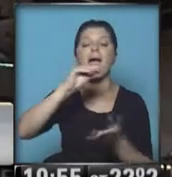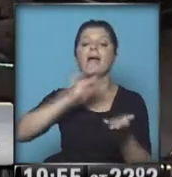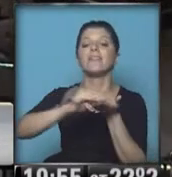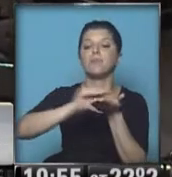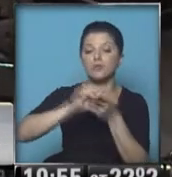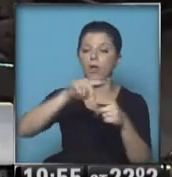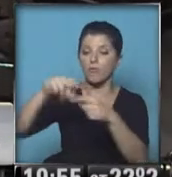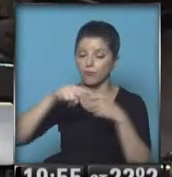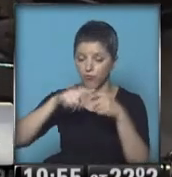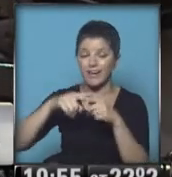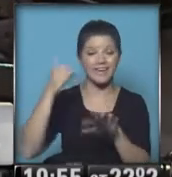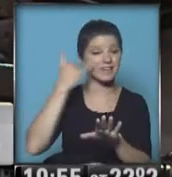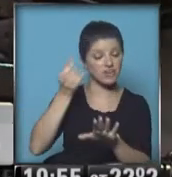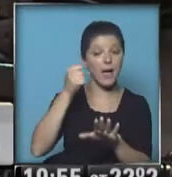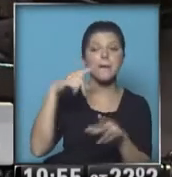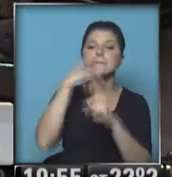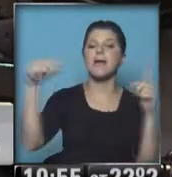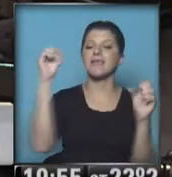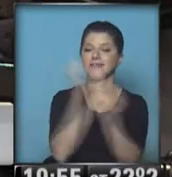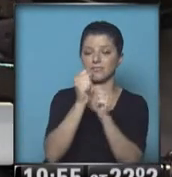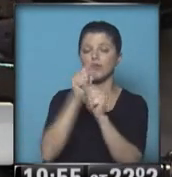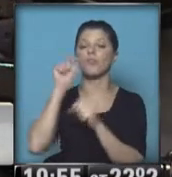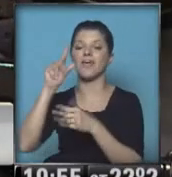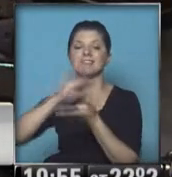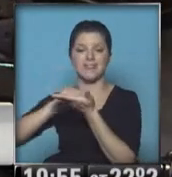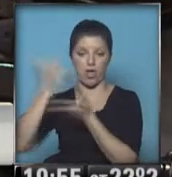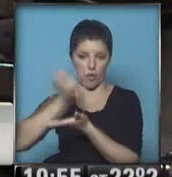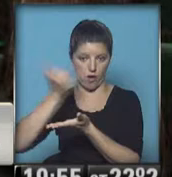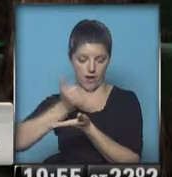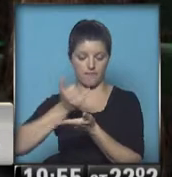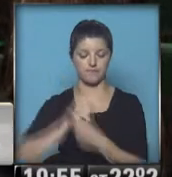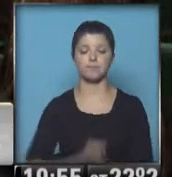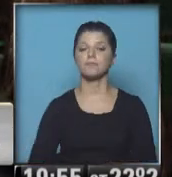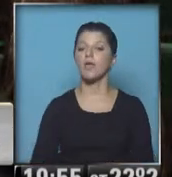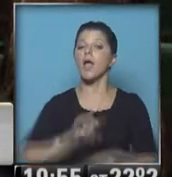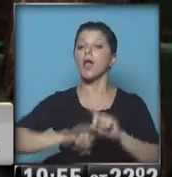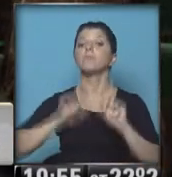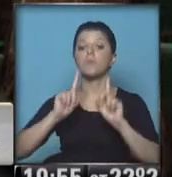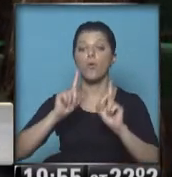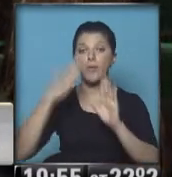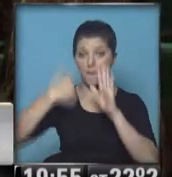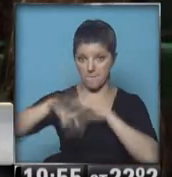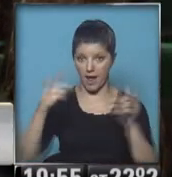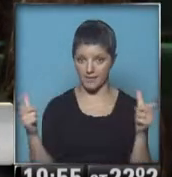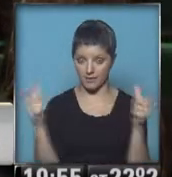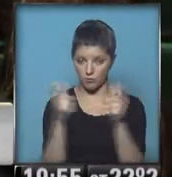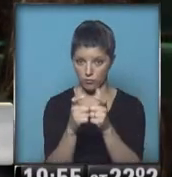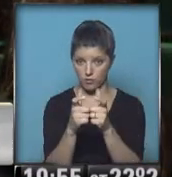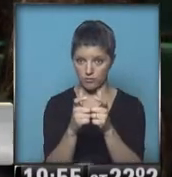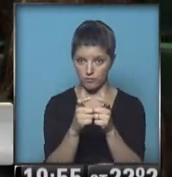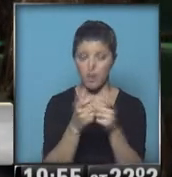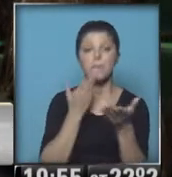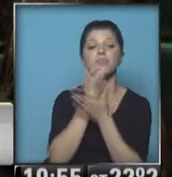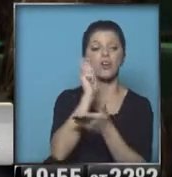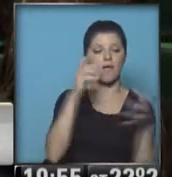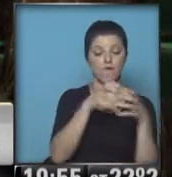cuenta, recordemos, con media sanción del Senado. Y el mismo día está convocada una reunión a pedido de los